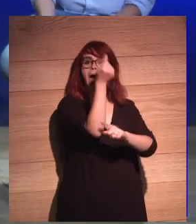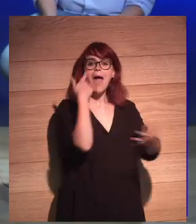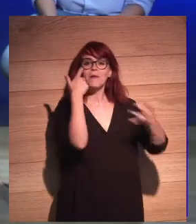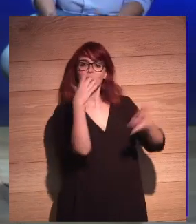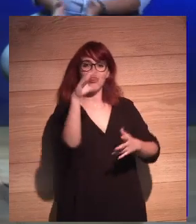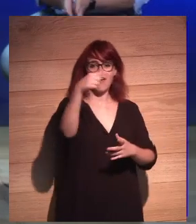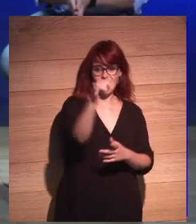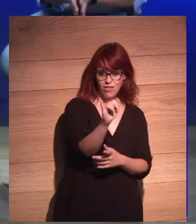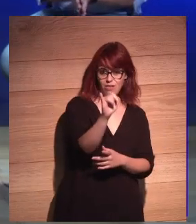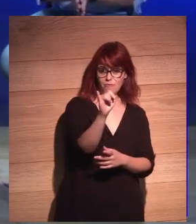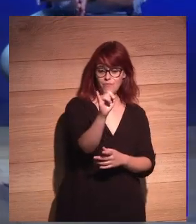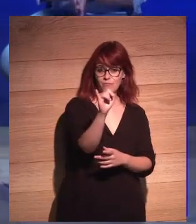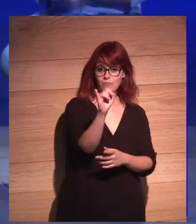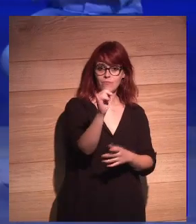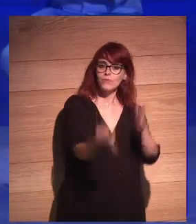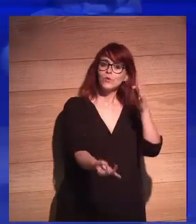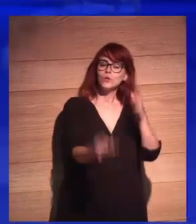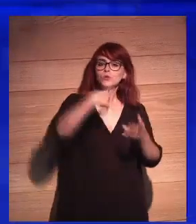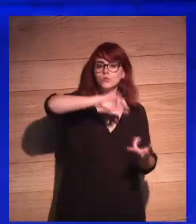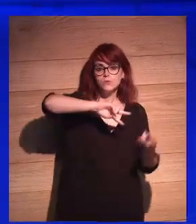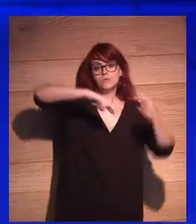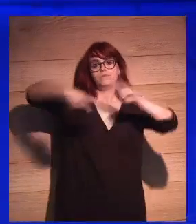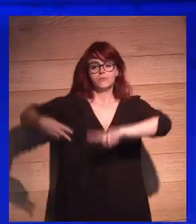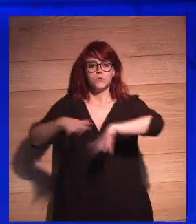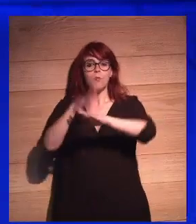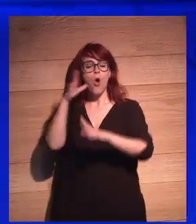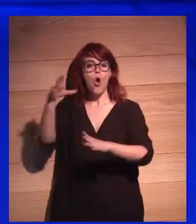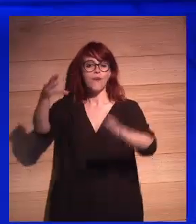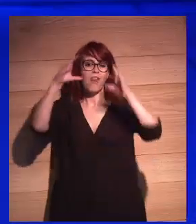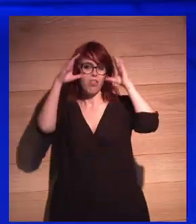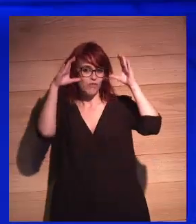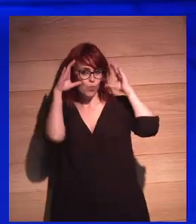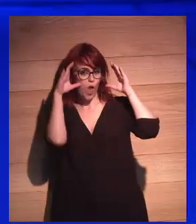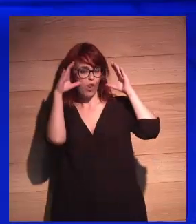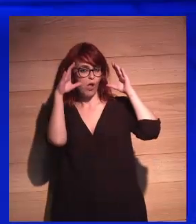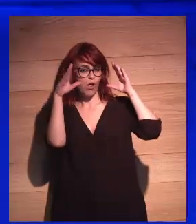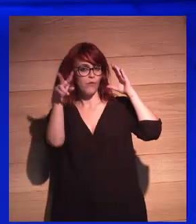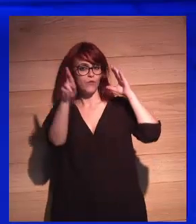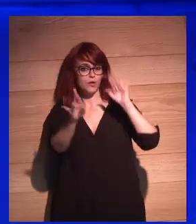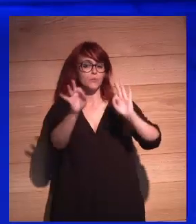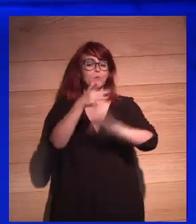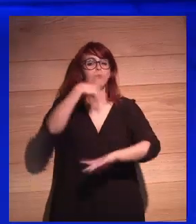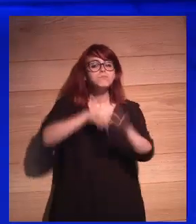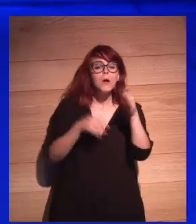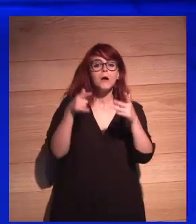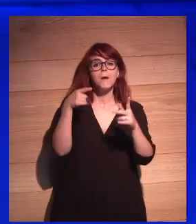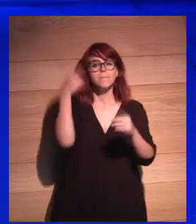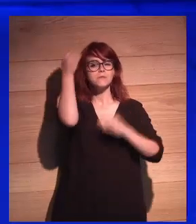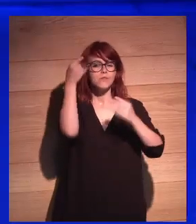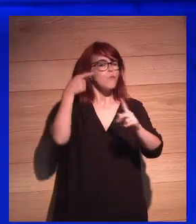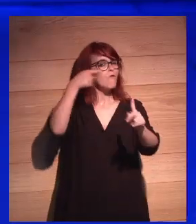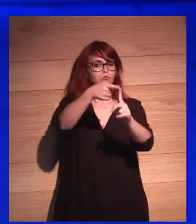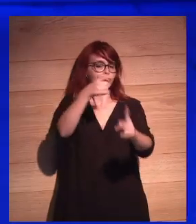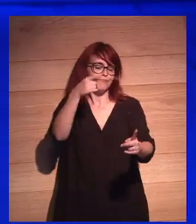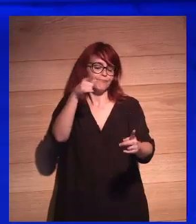CGI, lo convertimos totalmente creyendo que la realidad virtual iba a ser lo que iba a marcar el futuro, entonces nos volcamos con